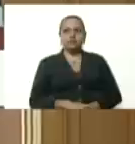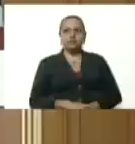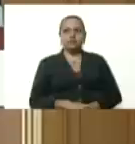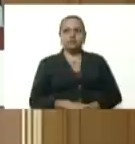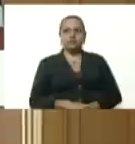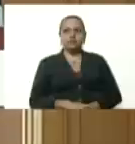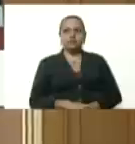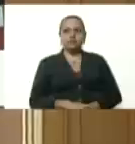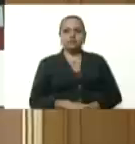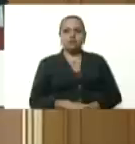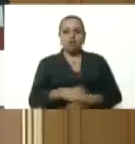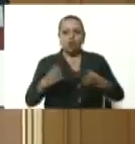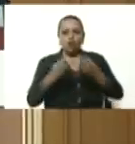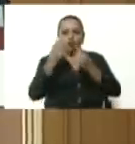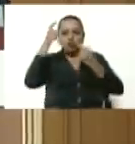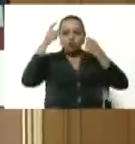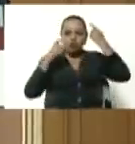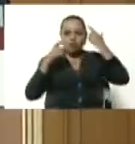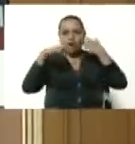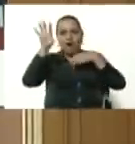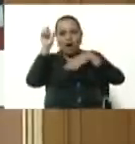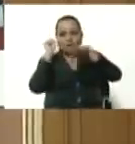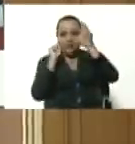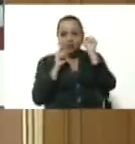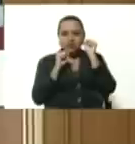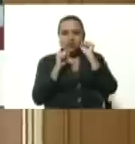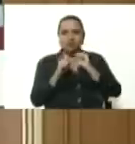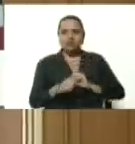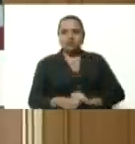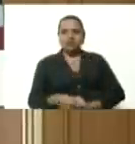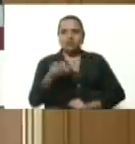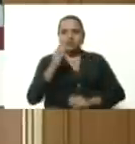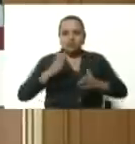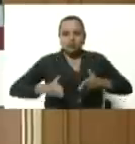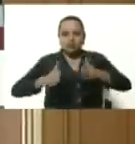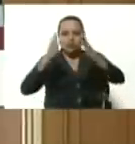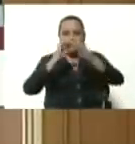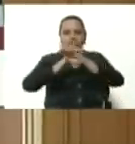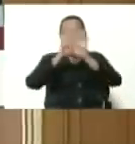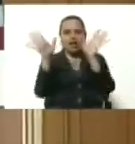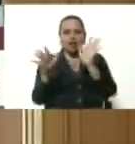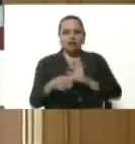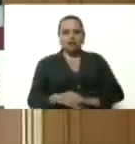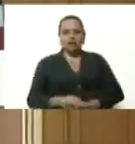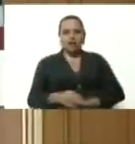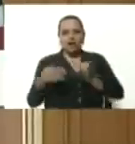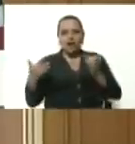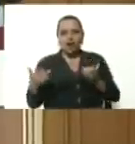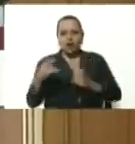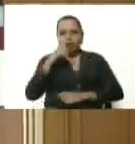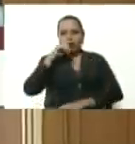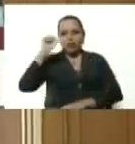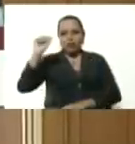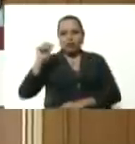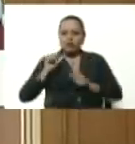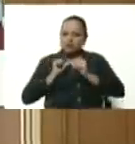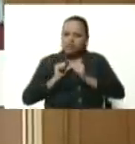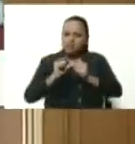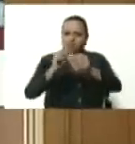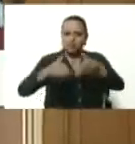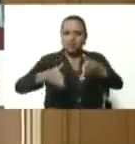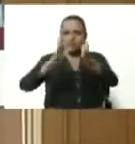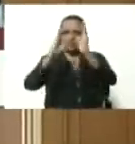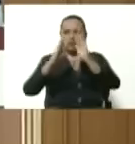Con Hugo Chávez lo aprendimos. Tenemos la ruta clara. Con Nicolás Maduro continuamos esa